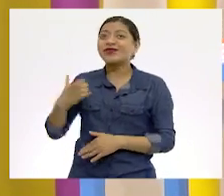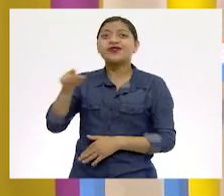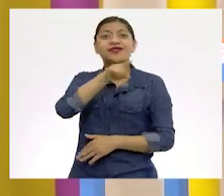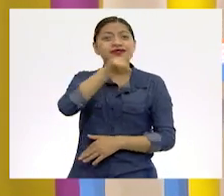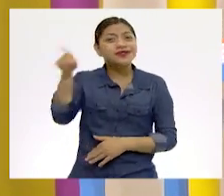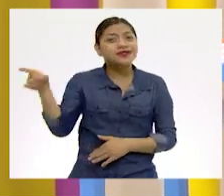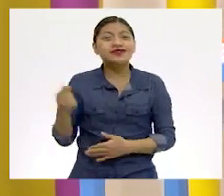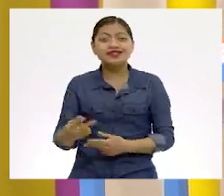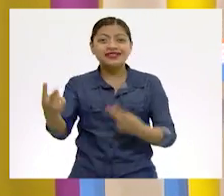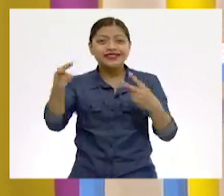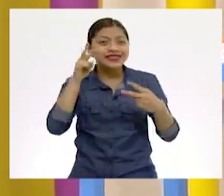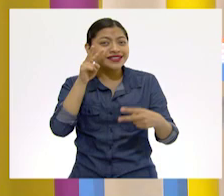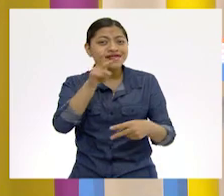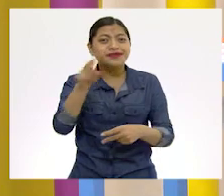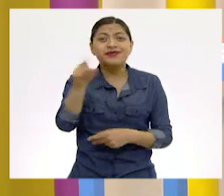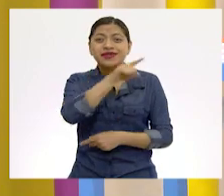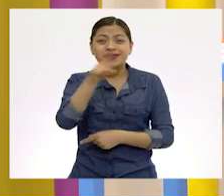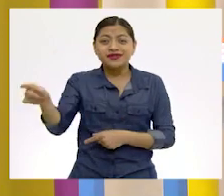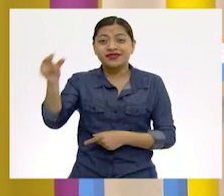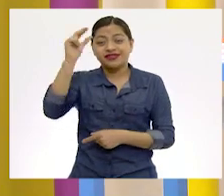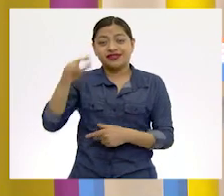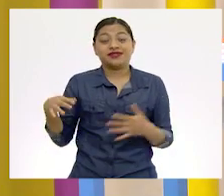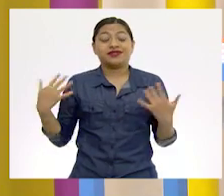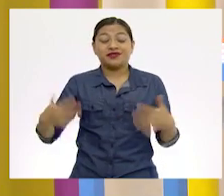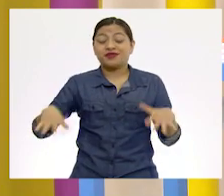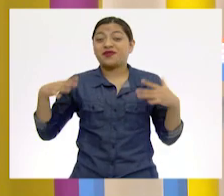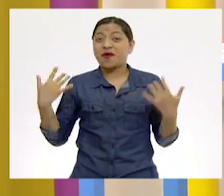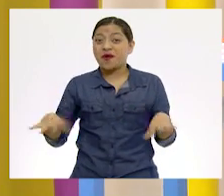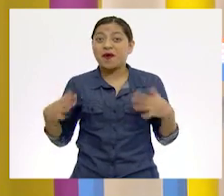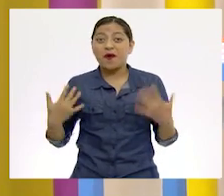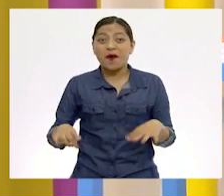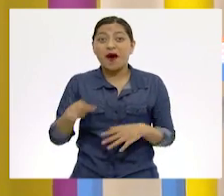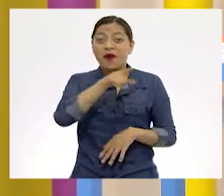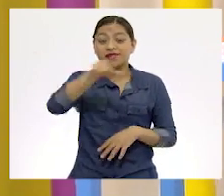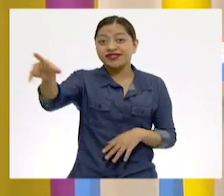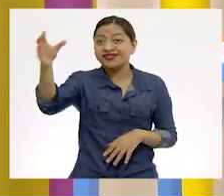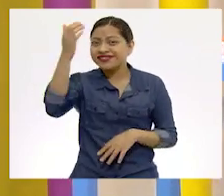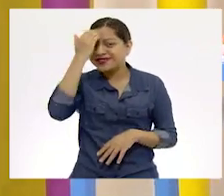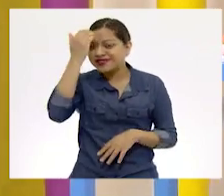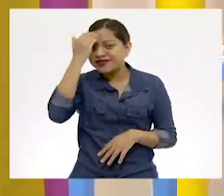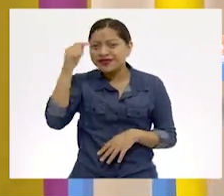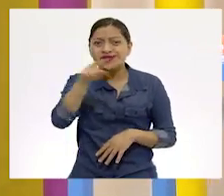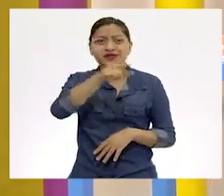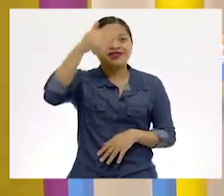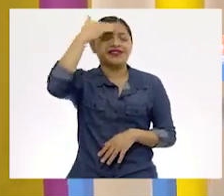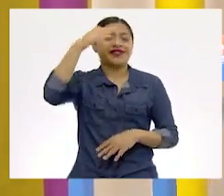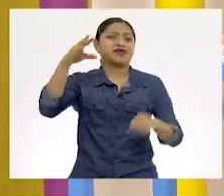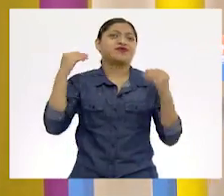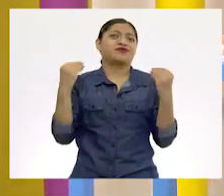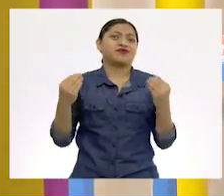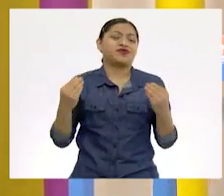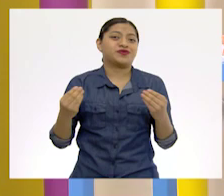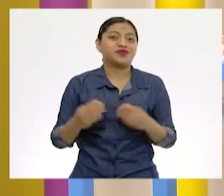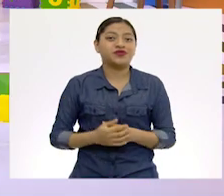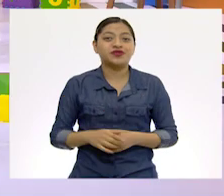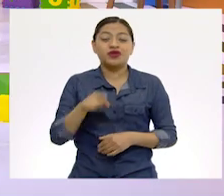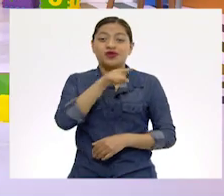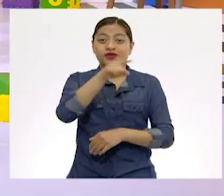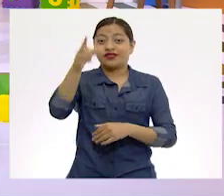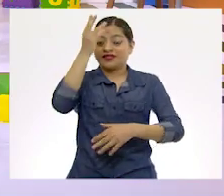ustedes y de todos ustedes, niñas y niños. ¡Qué bárbaros! Tienen mucho conocimiento, han adquirido mucho aprendizaje a lo largo de estos